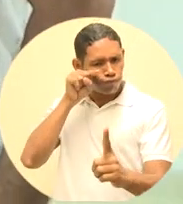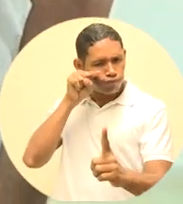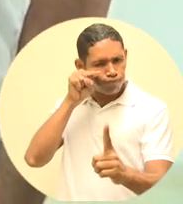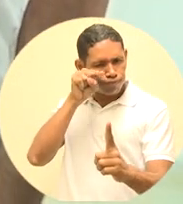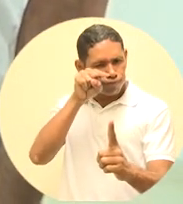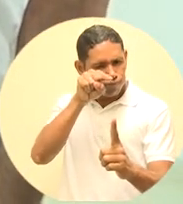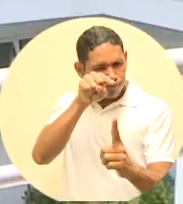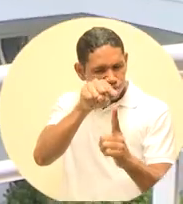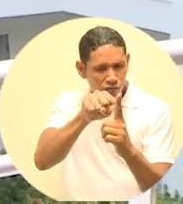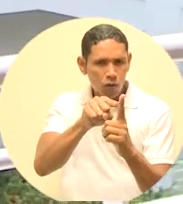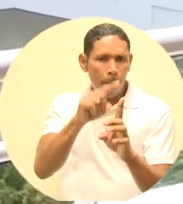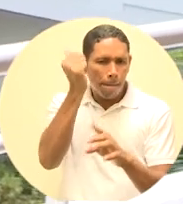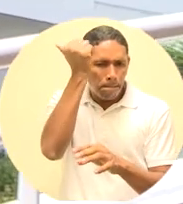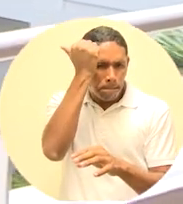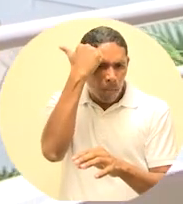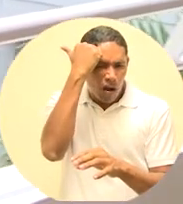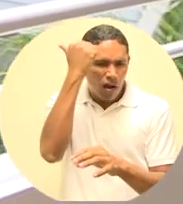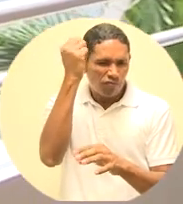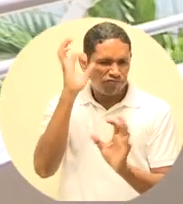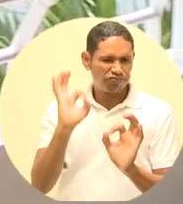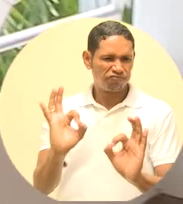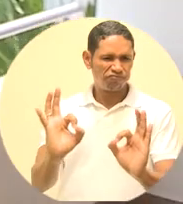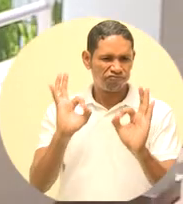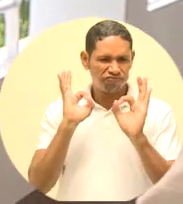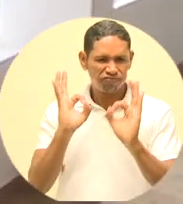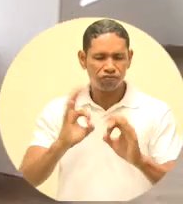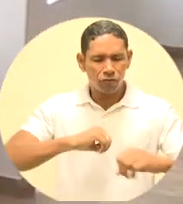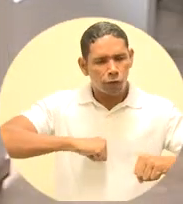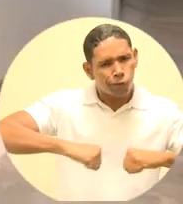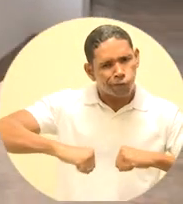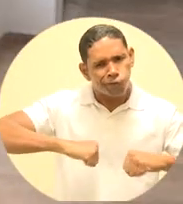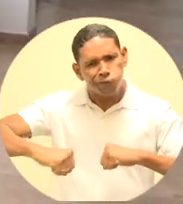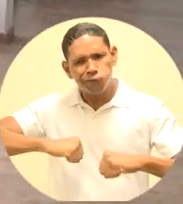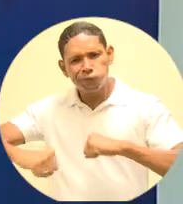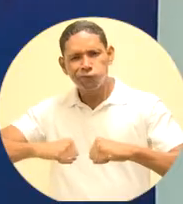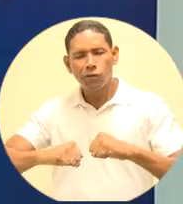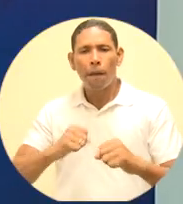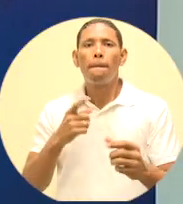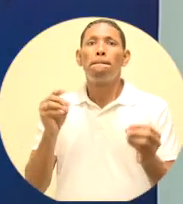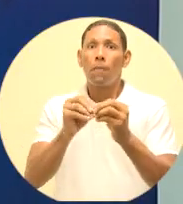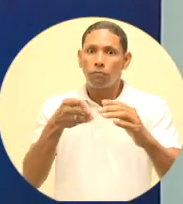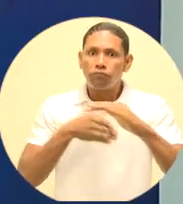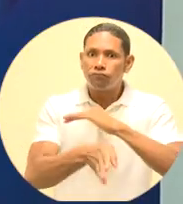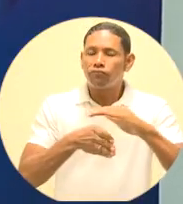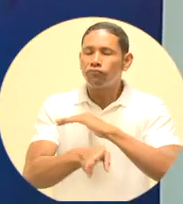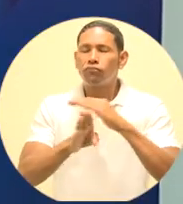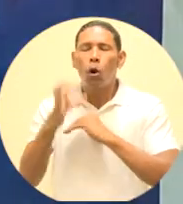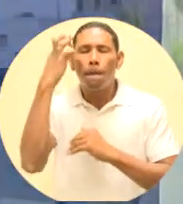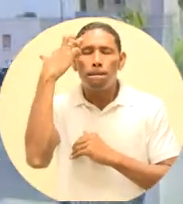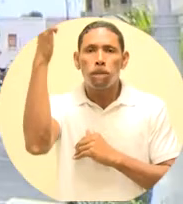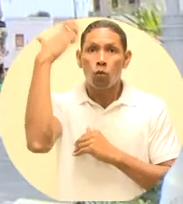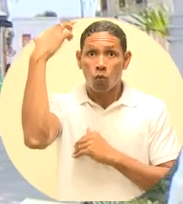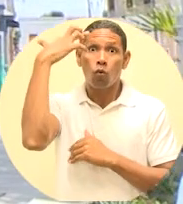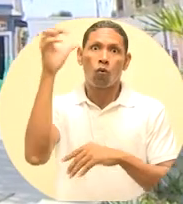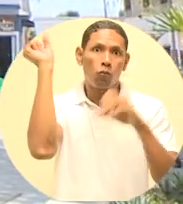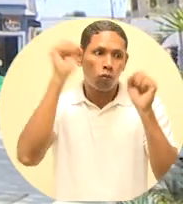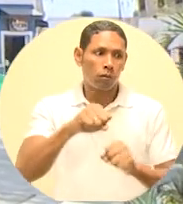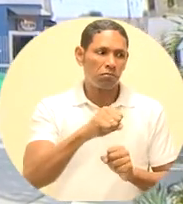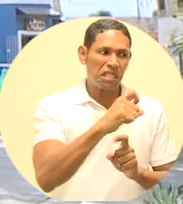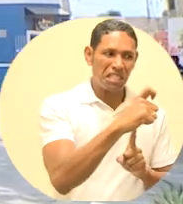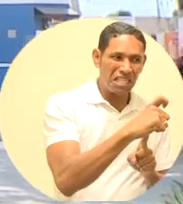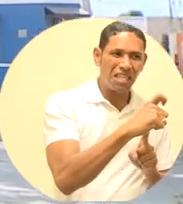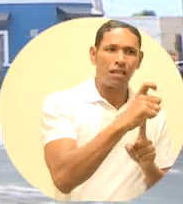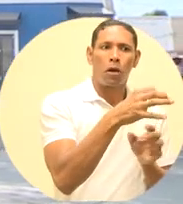perspectiva misional y pedagógica, alcanzando líneas de acción que les brinden más oportunidades de acceso al nivel profesional a los estudiantes